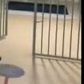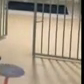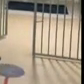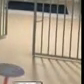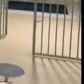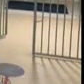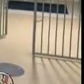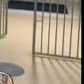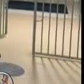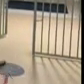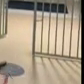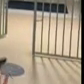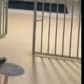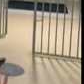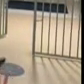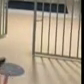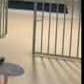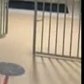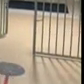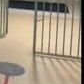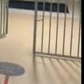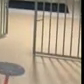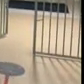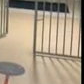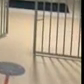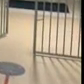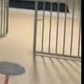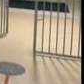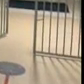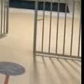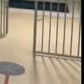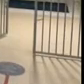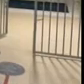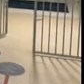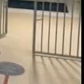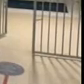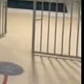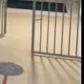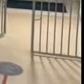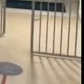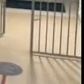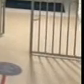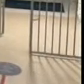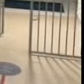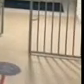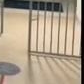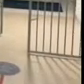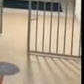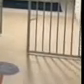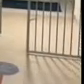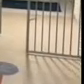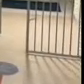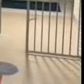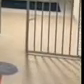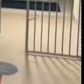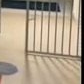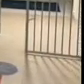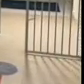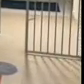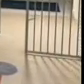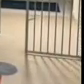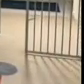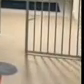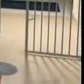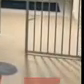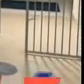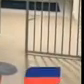artículos y entre los fundamentos están la garantía de la no privatización del recurso hídrico el reconocimiento del derecho humano al acceso